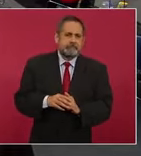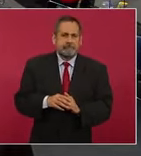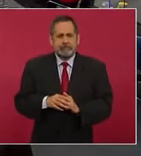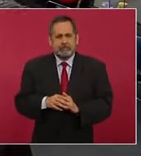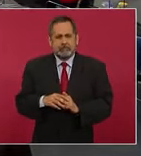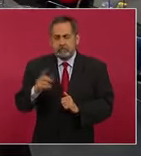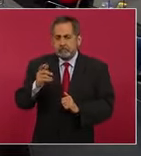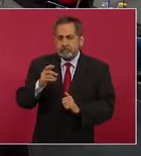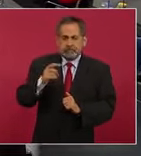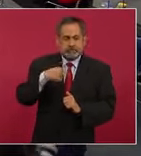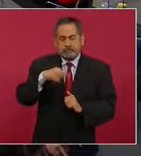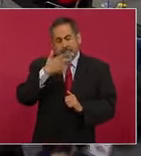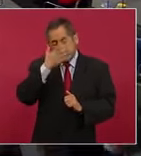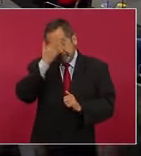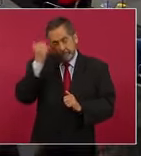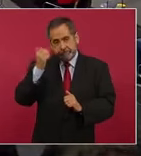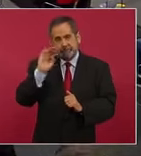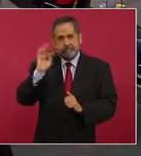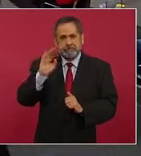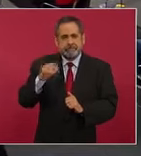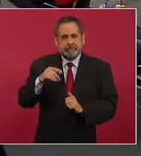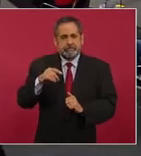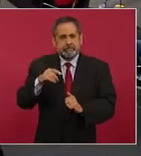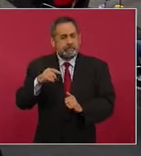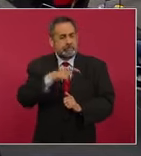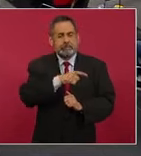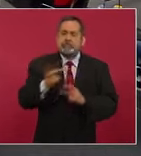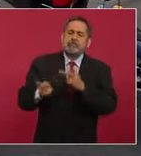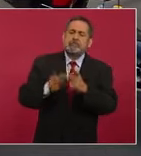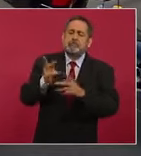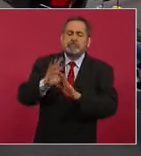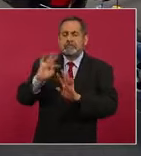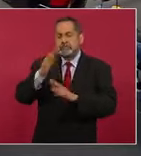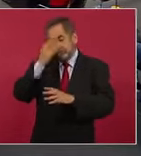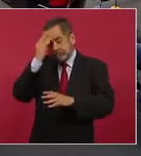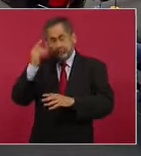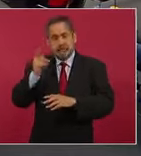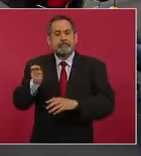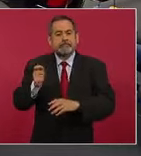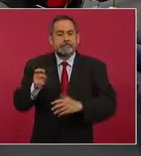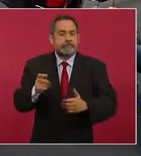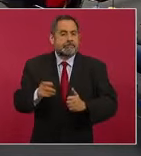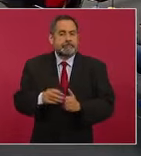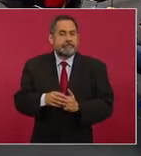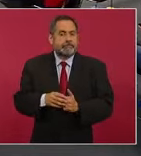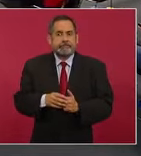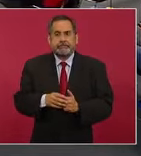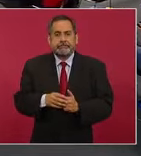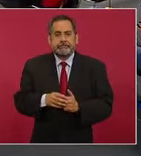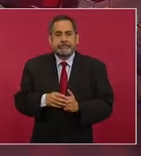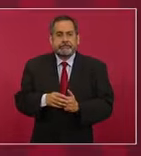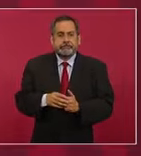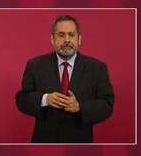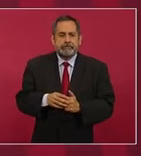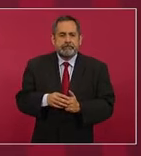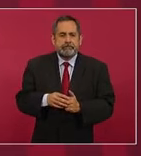no lo saben quienes hacen estos cuestionamientos, porque tampoco